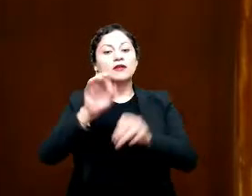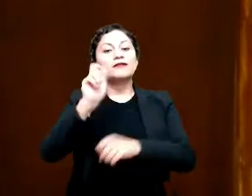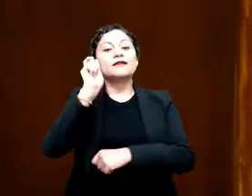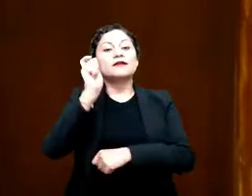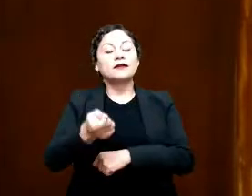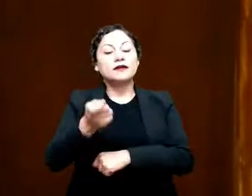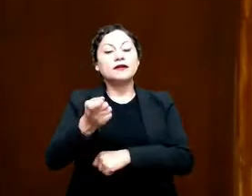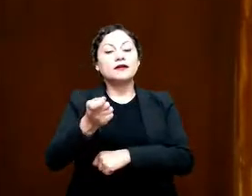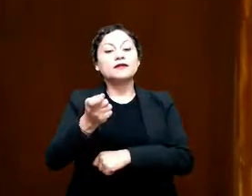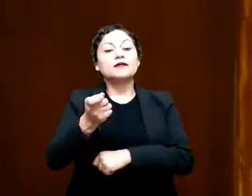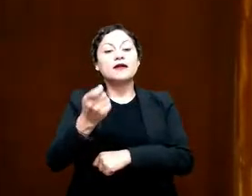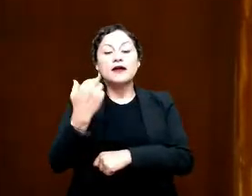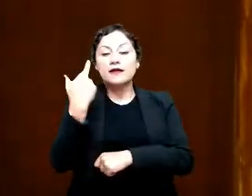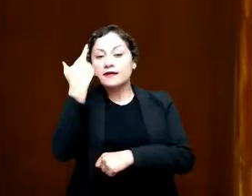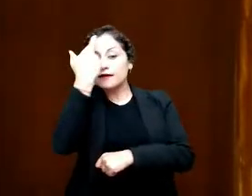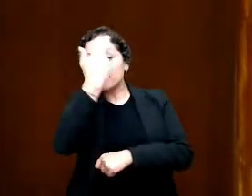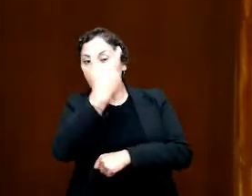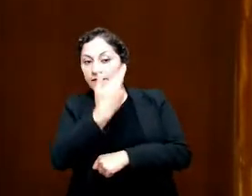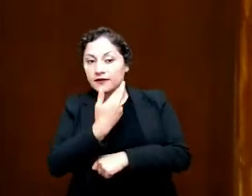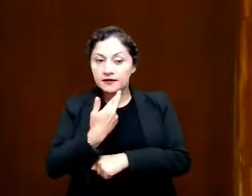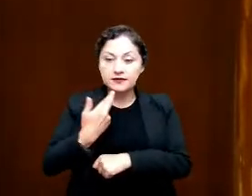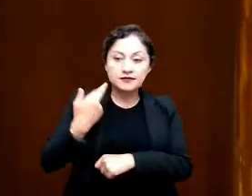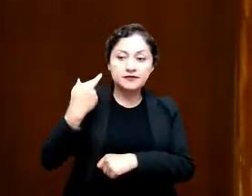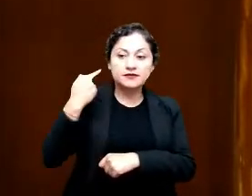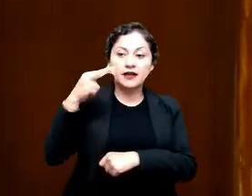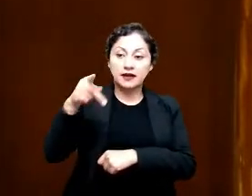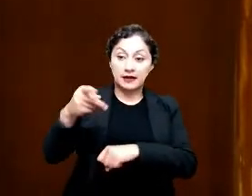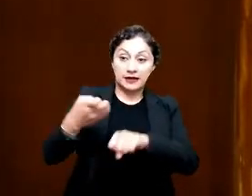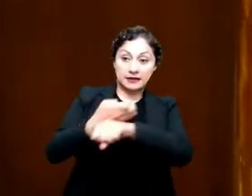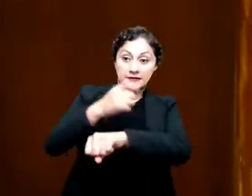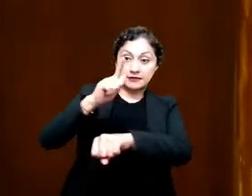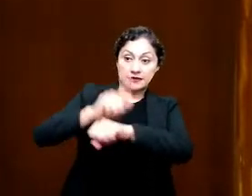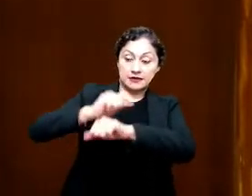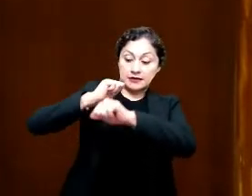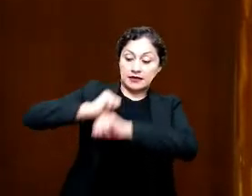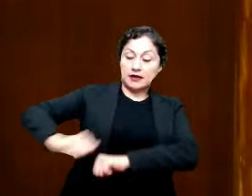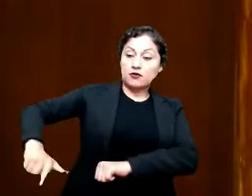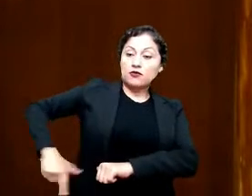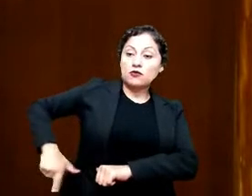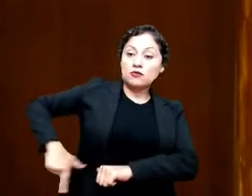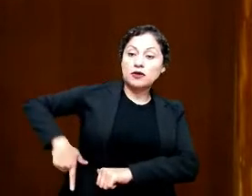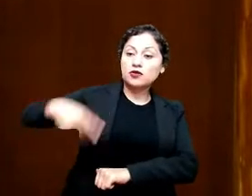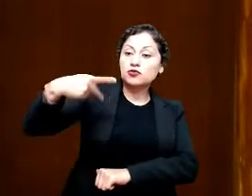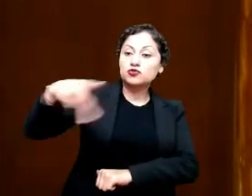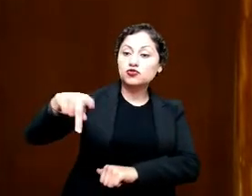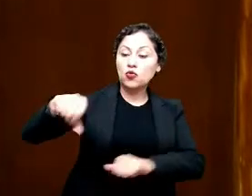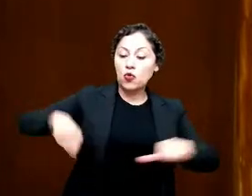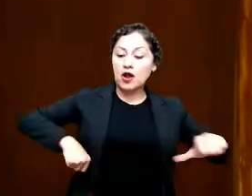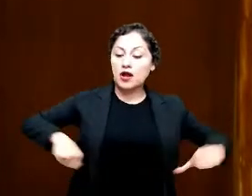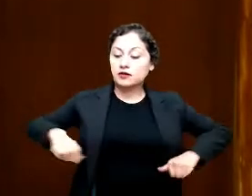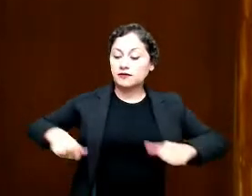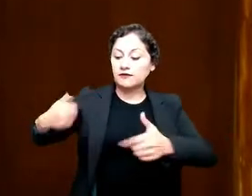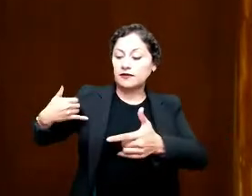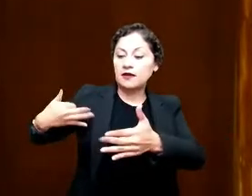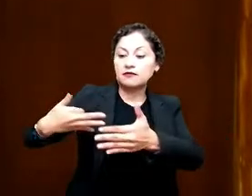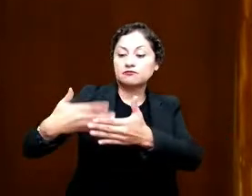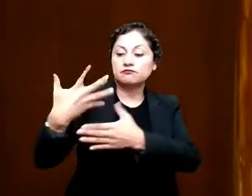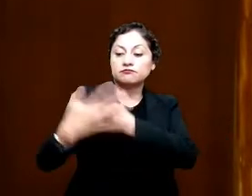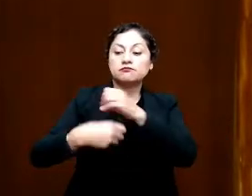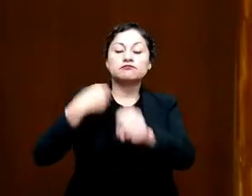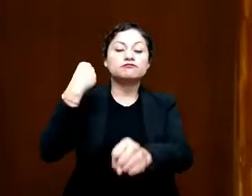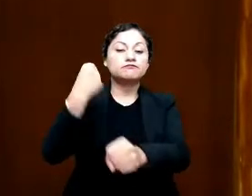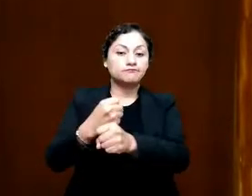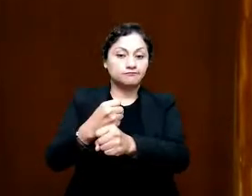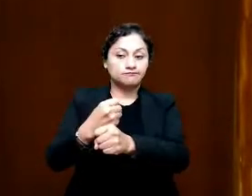administración pública estatal en estos 5 años. En razón de ello,